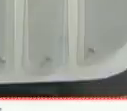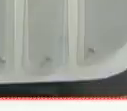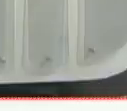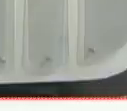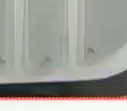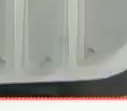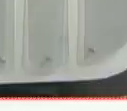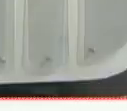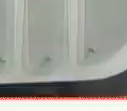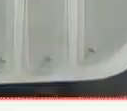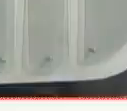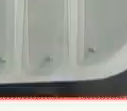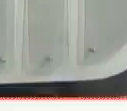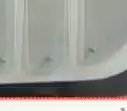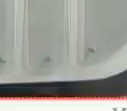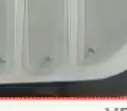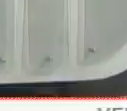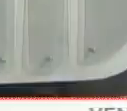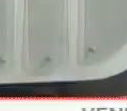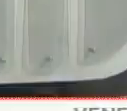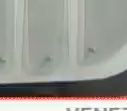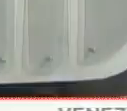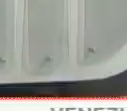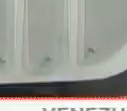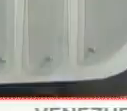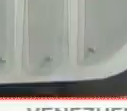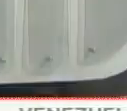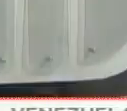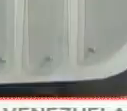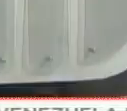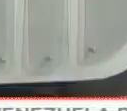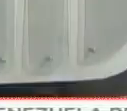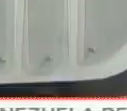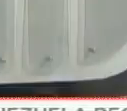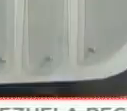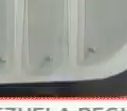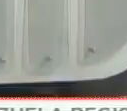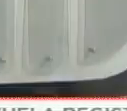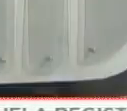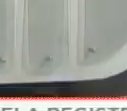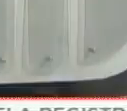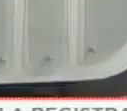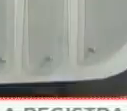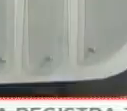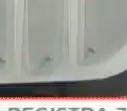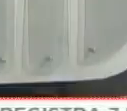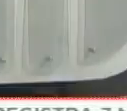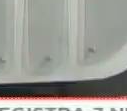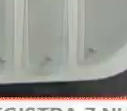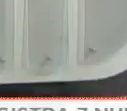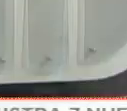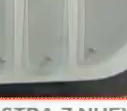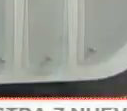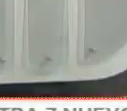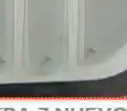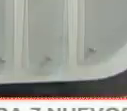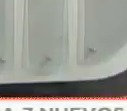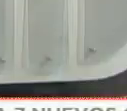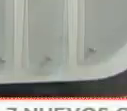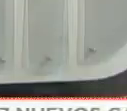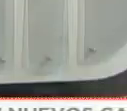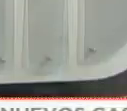comparecencia en los medios. Y conocer, bueno, los nuevos casos que se han registrado. Sí. Julio, me voy a